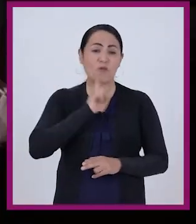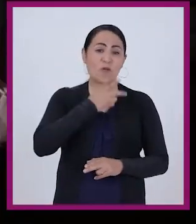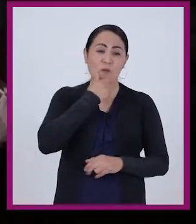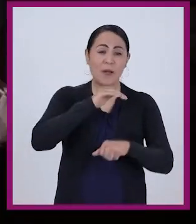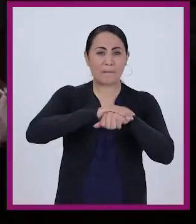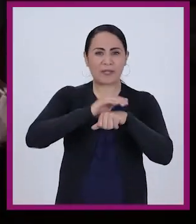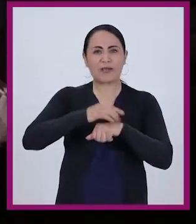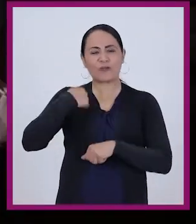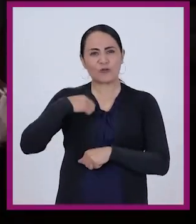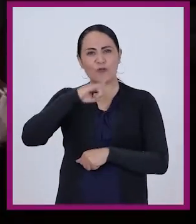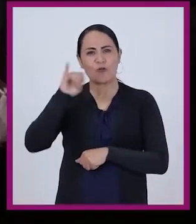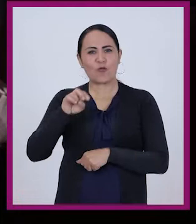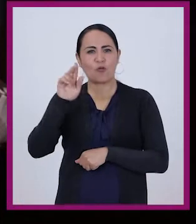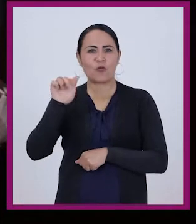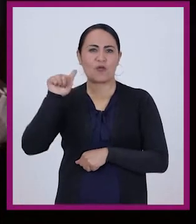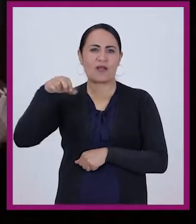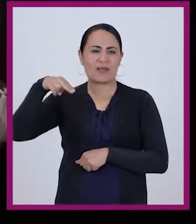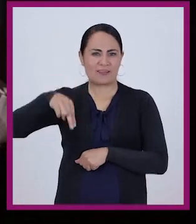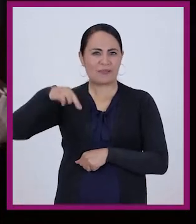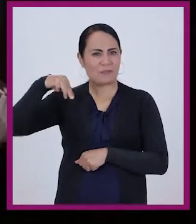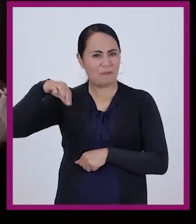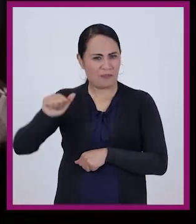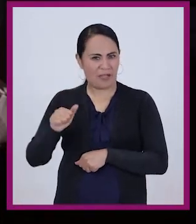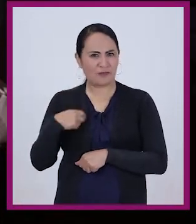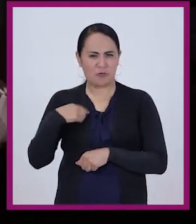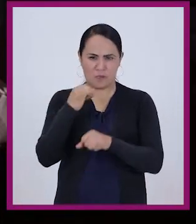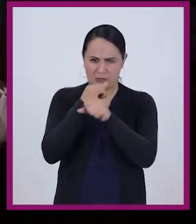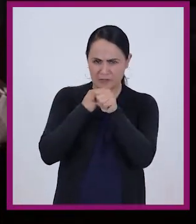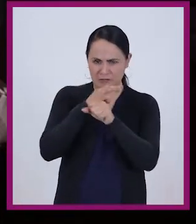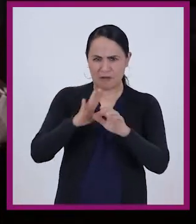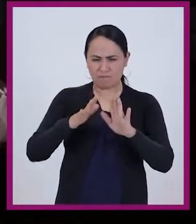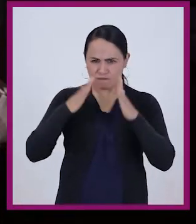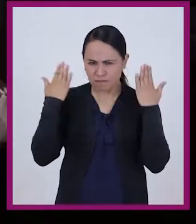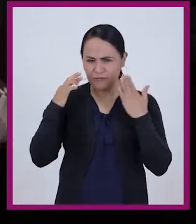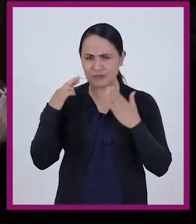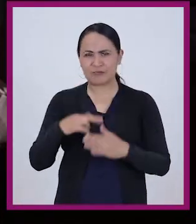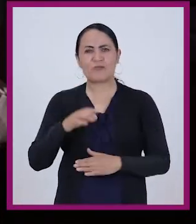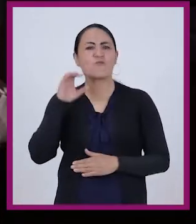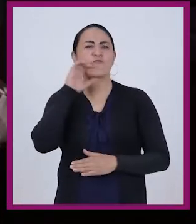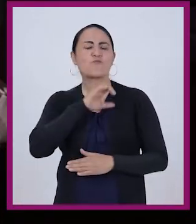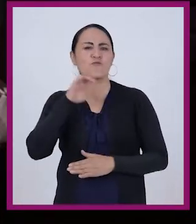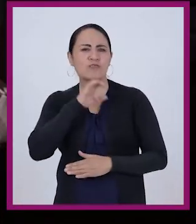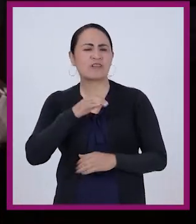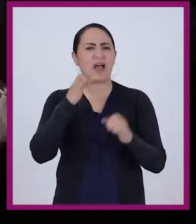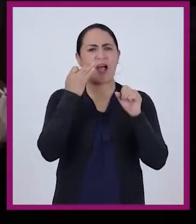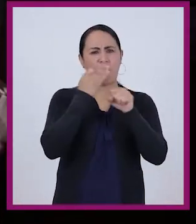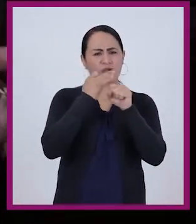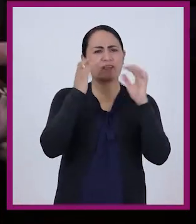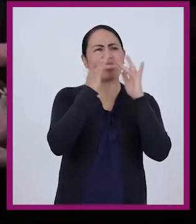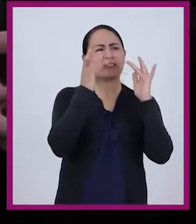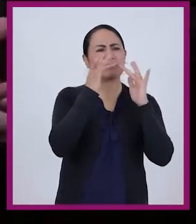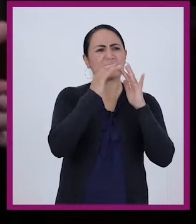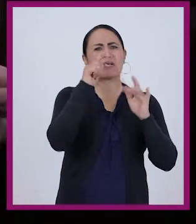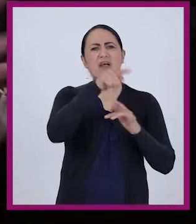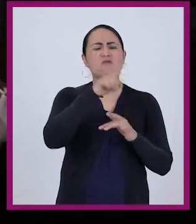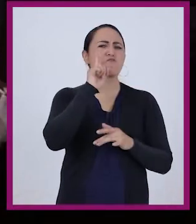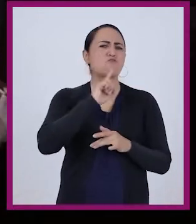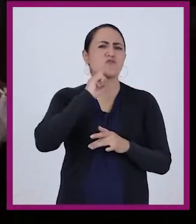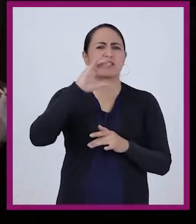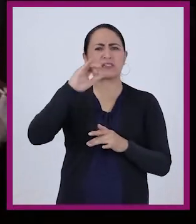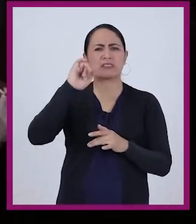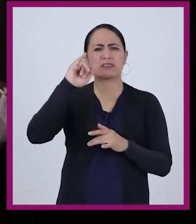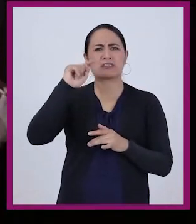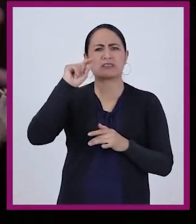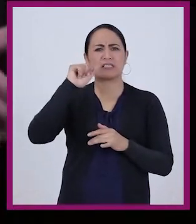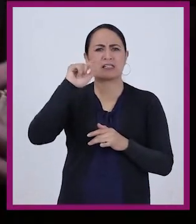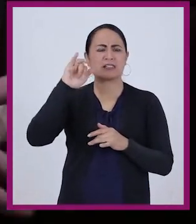Hola, hola amigos y amigas, aquí Juanma, investigador rápido y curioso. Antes que nada, déjenme contactar a Citla, pues quién sabe dónde se metió